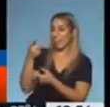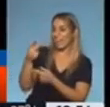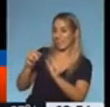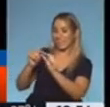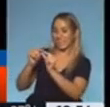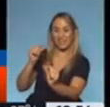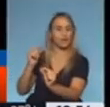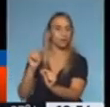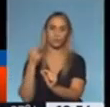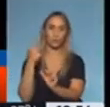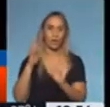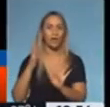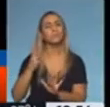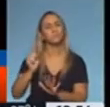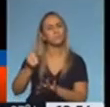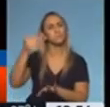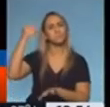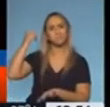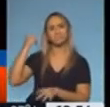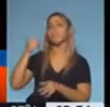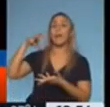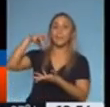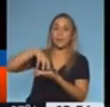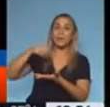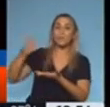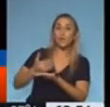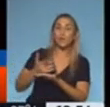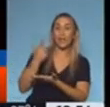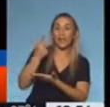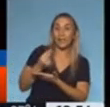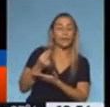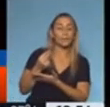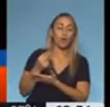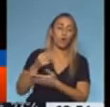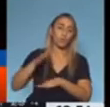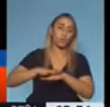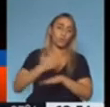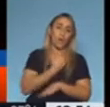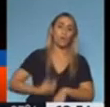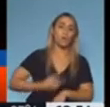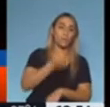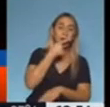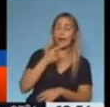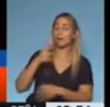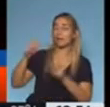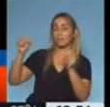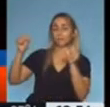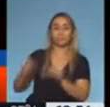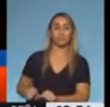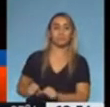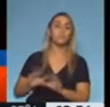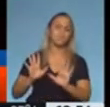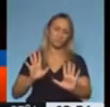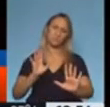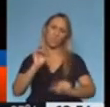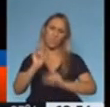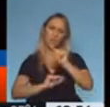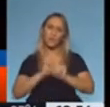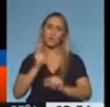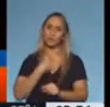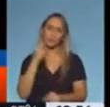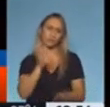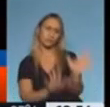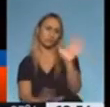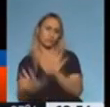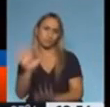El segmento, la columna de Pedro Peretti, con quien ya estamos en comunicación. ¿Cómo estás, Pedro? Buenas noches. Te presento y entro en tema. Una